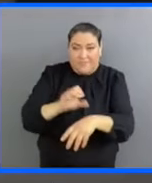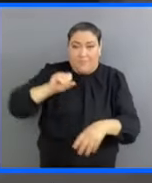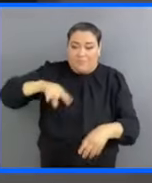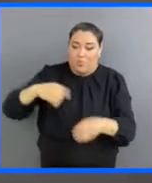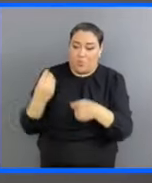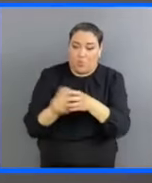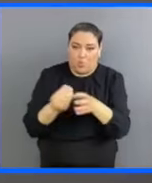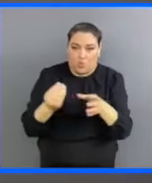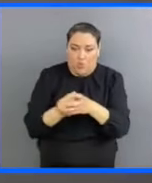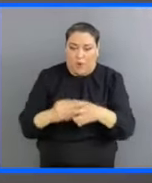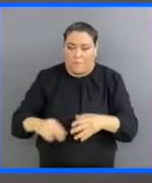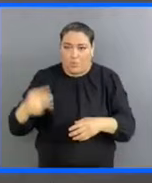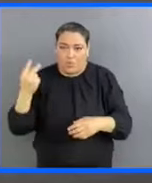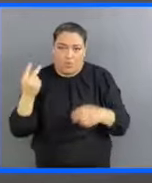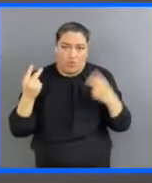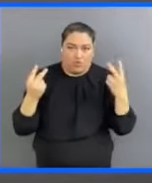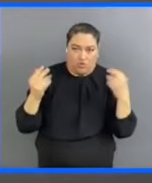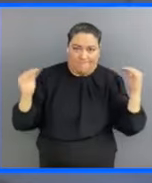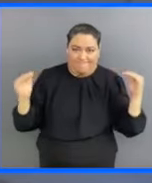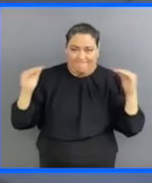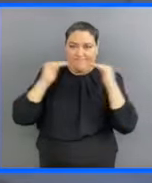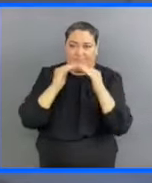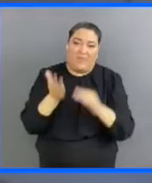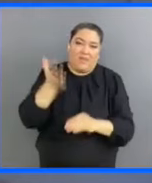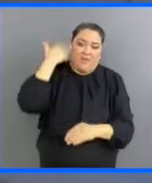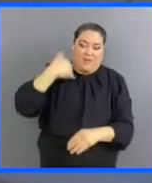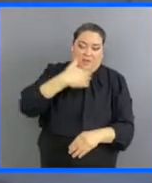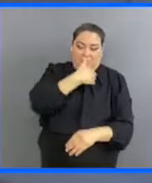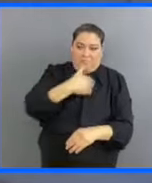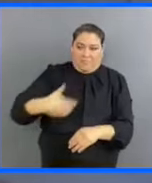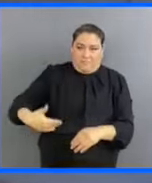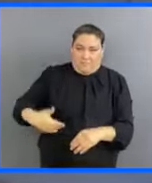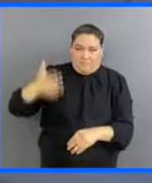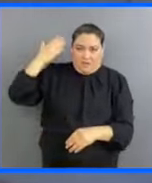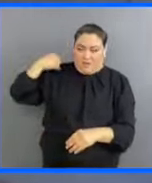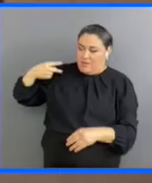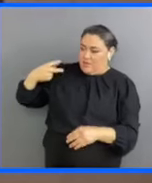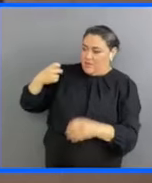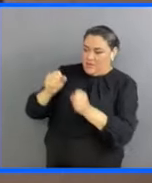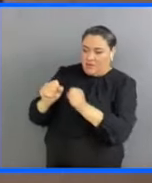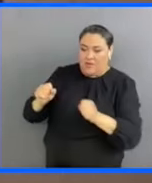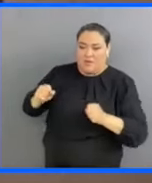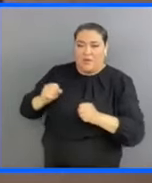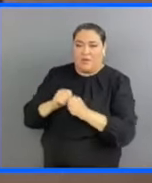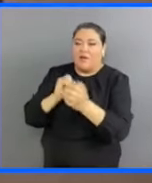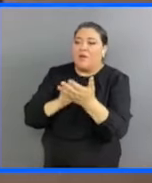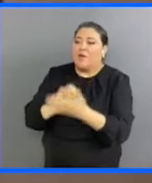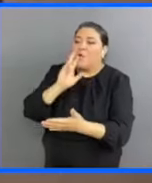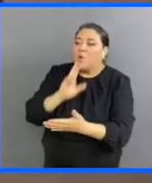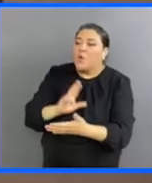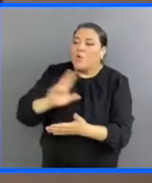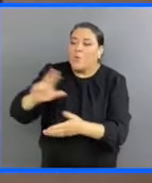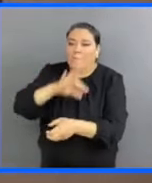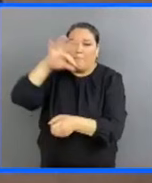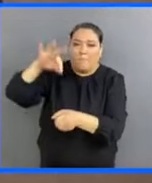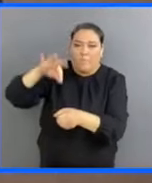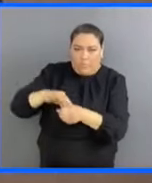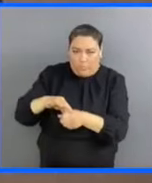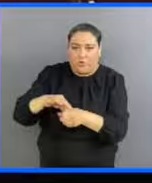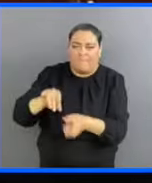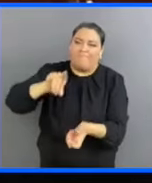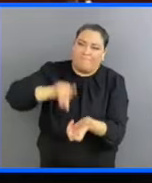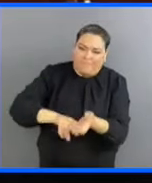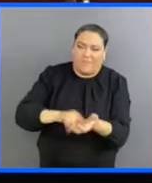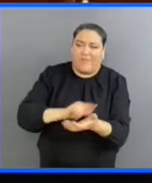empate y el entonces ministro presidente de la extinta segunda sala emitió un voto de calidad en términos de la ley de